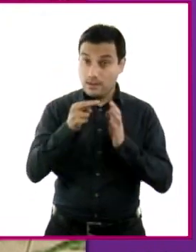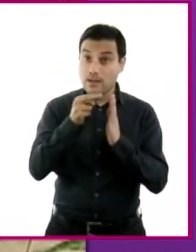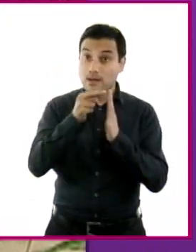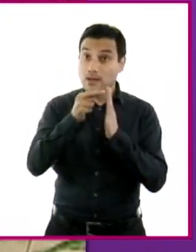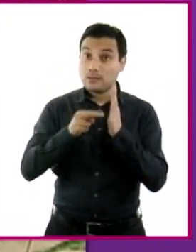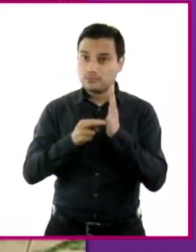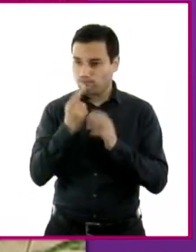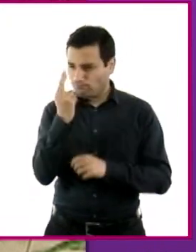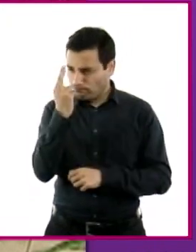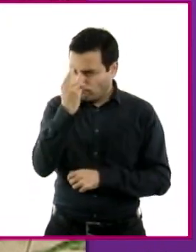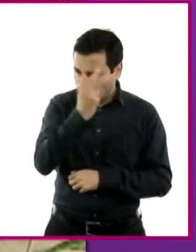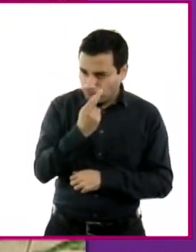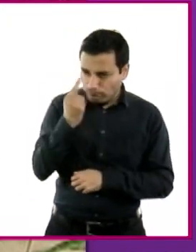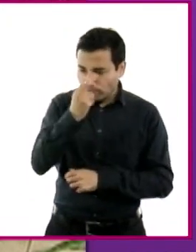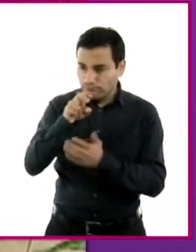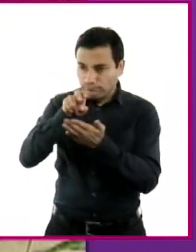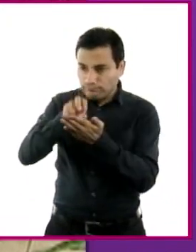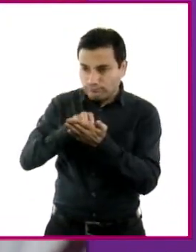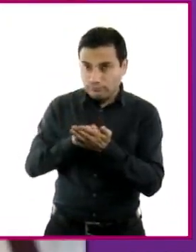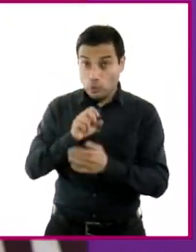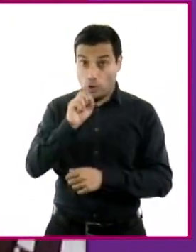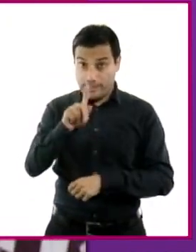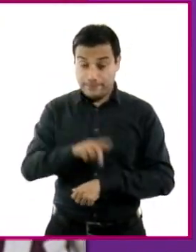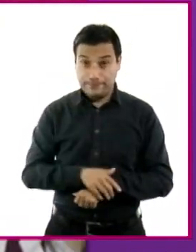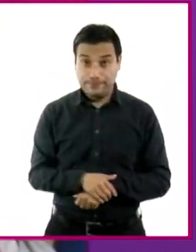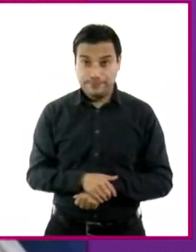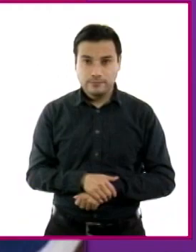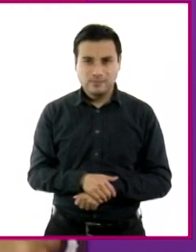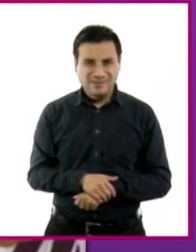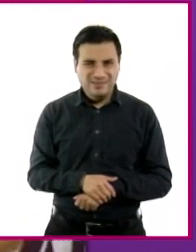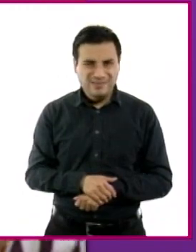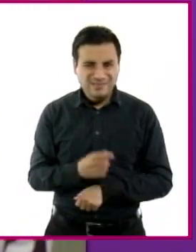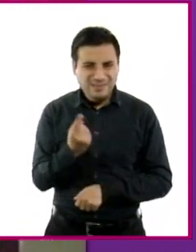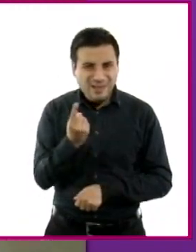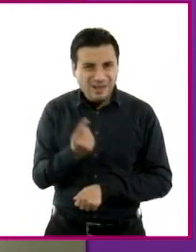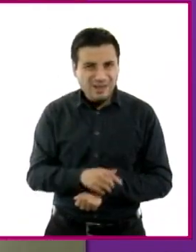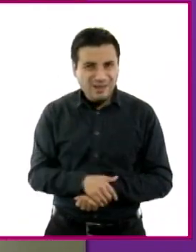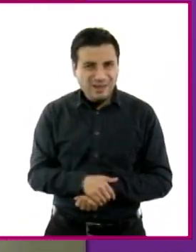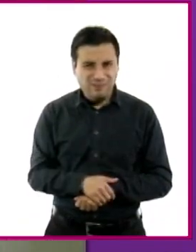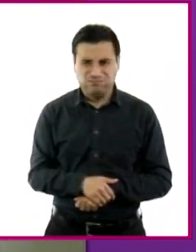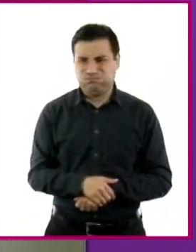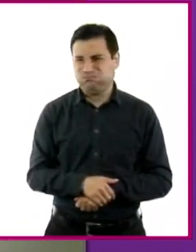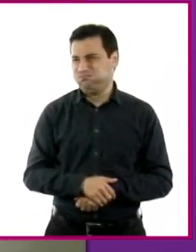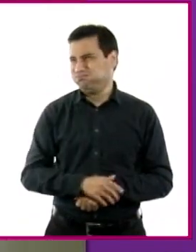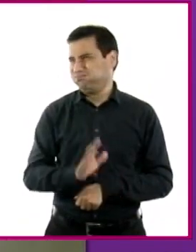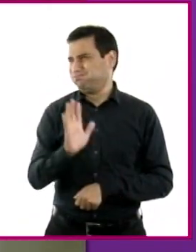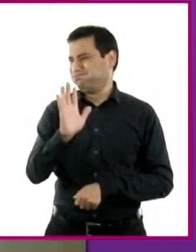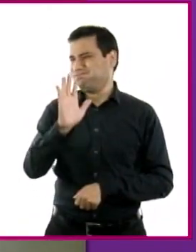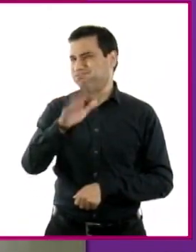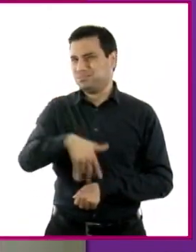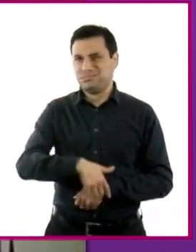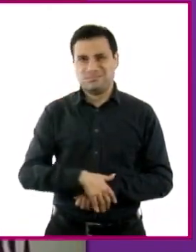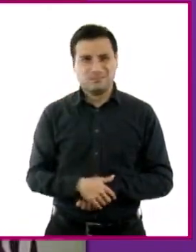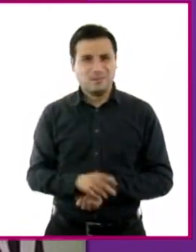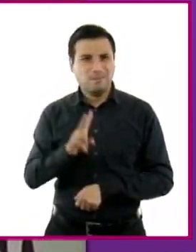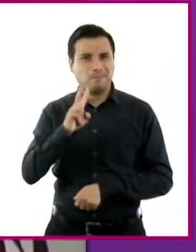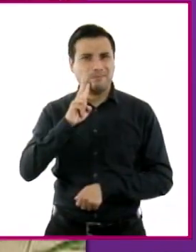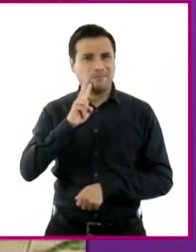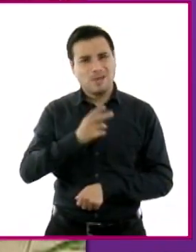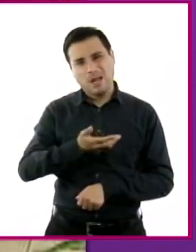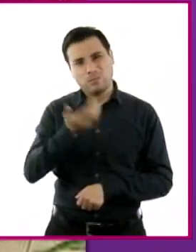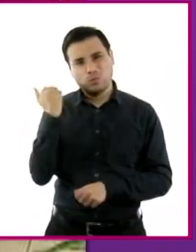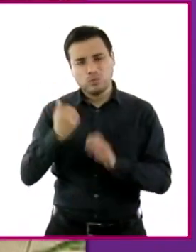rules one more time. What? No way. Come on, Vladimir. Let's